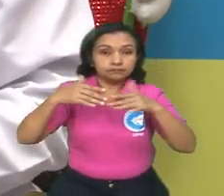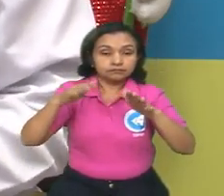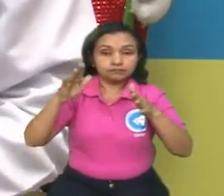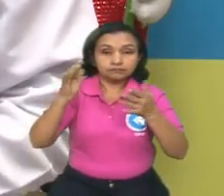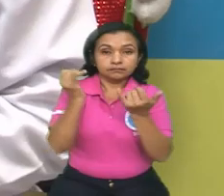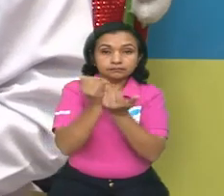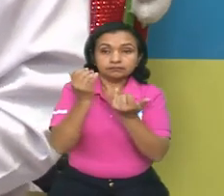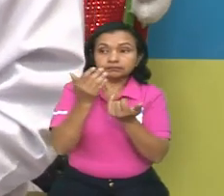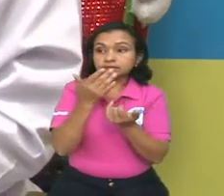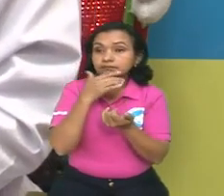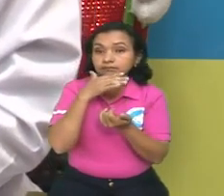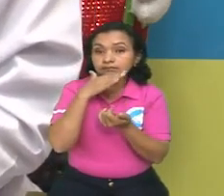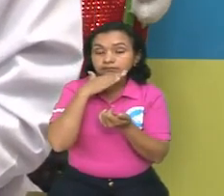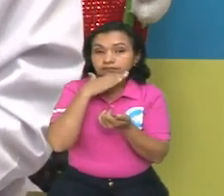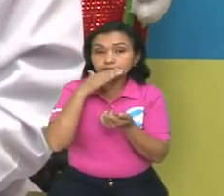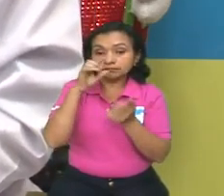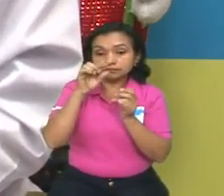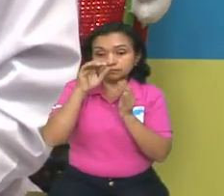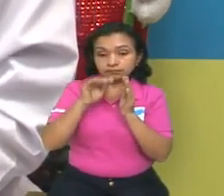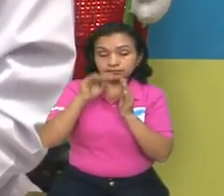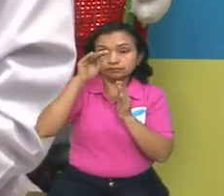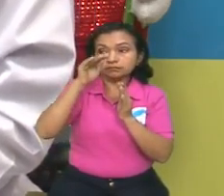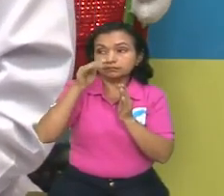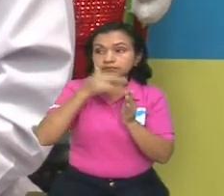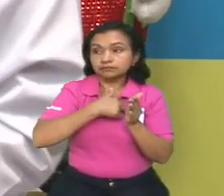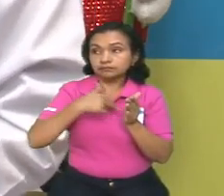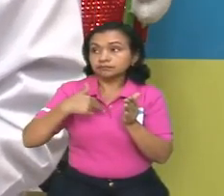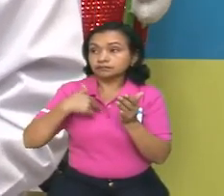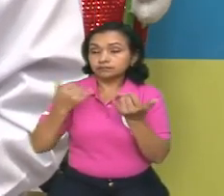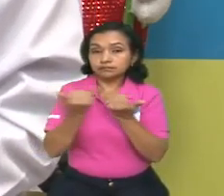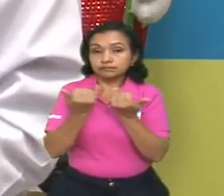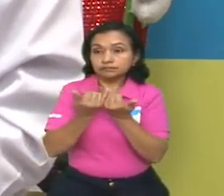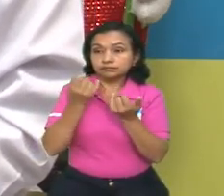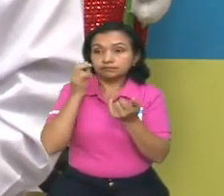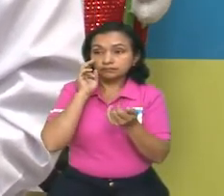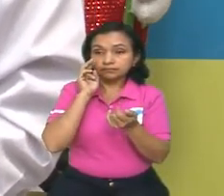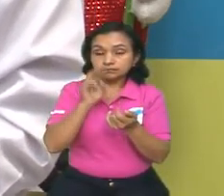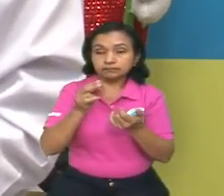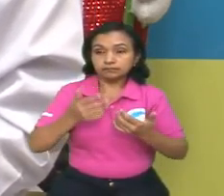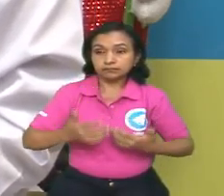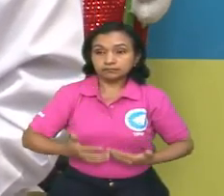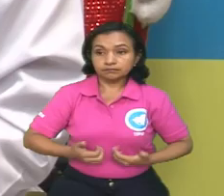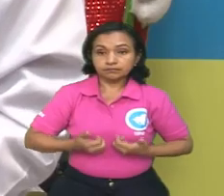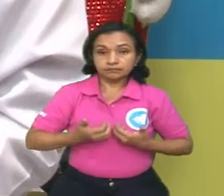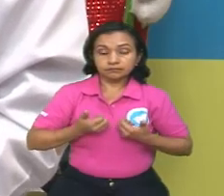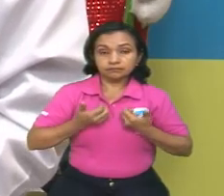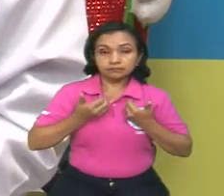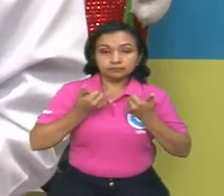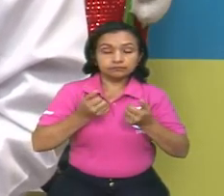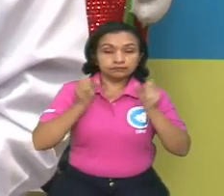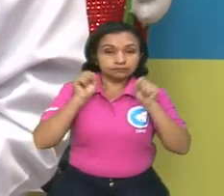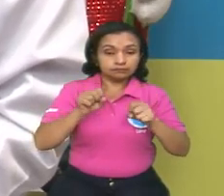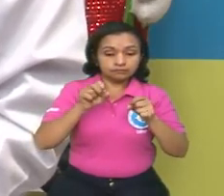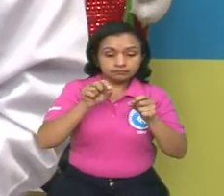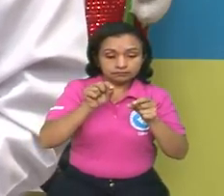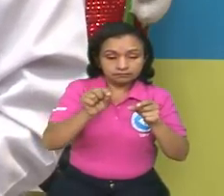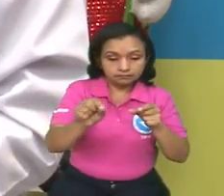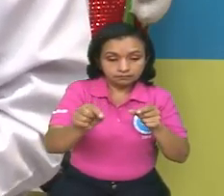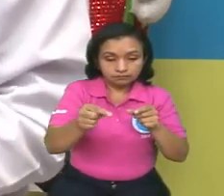la lesión de bajo grado como la lesión de alto grado, vámonos para colposcopía. Y si encontramos un cáncer invasión en ese momento, pues tomamos una biopsia,